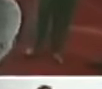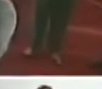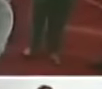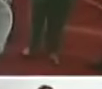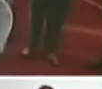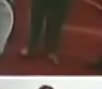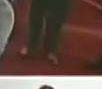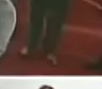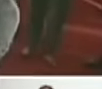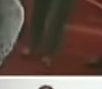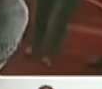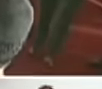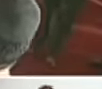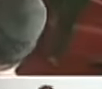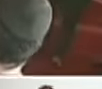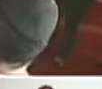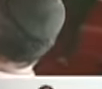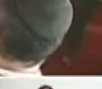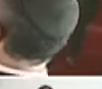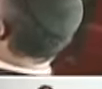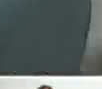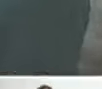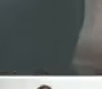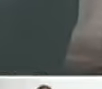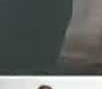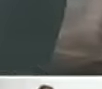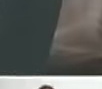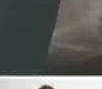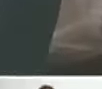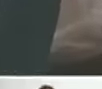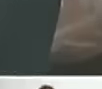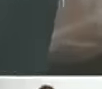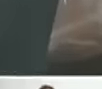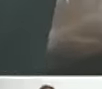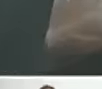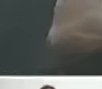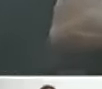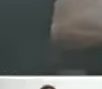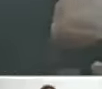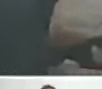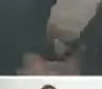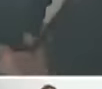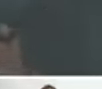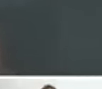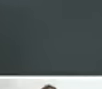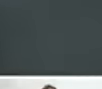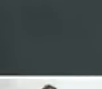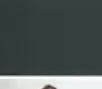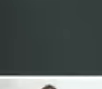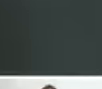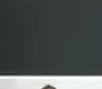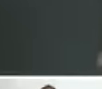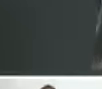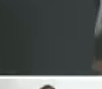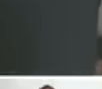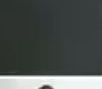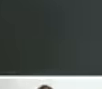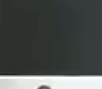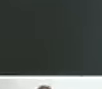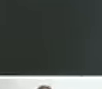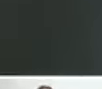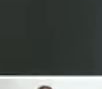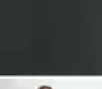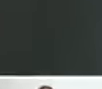fervor nacionalista. Los venezolanos, avancemos en la recuperación integral sobre la Guayana Esequiba, y